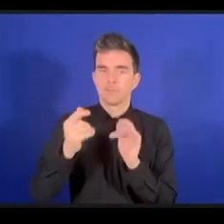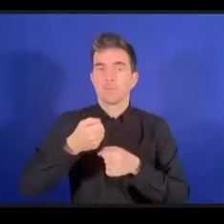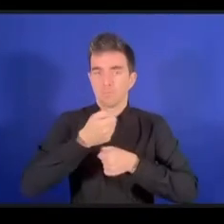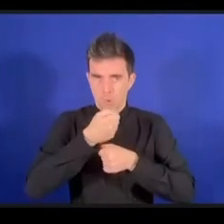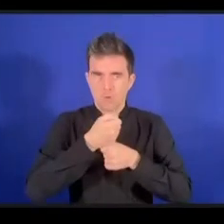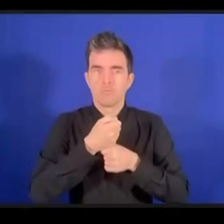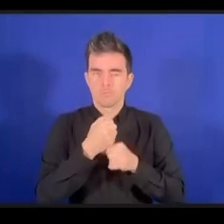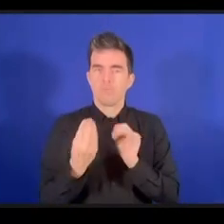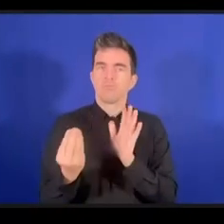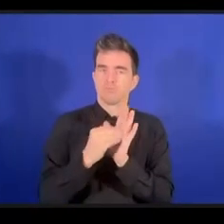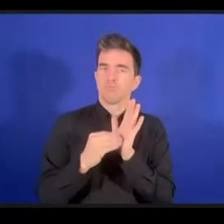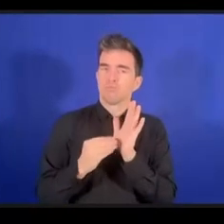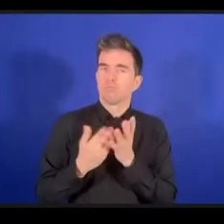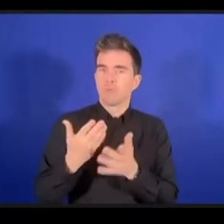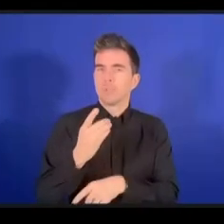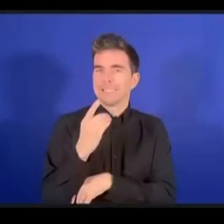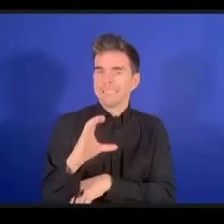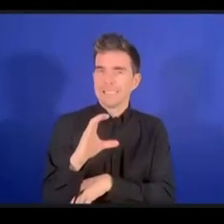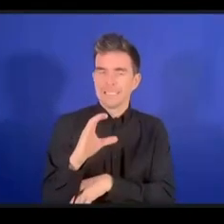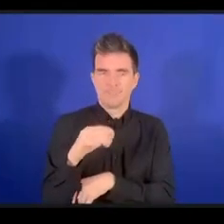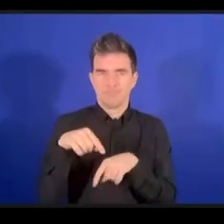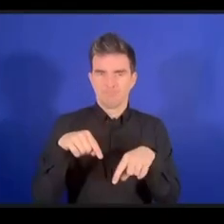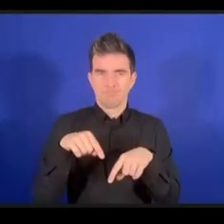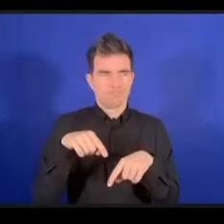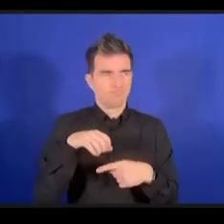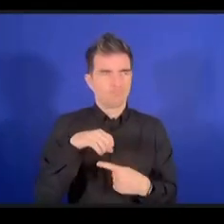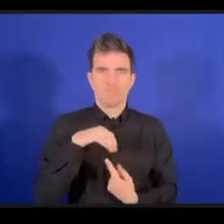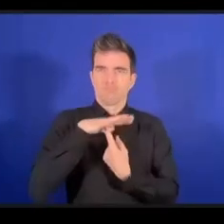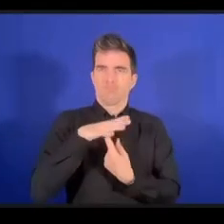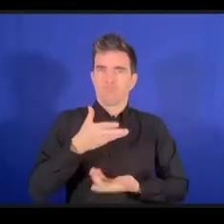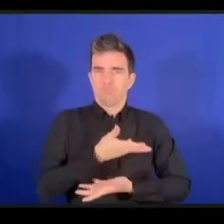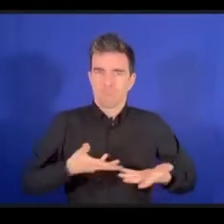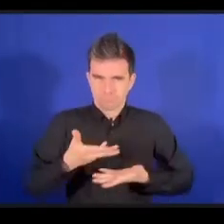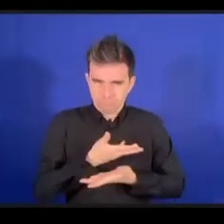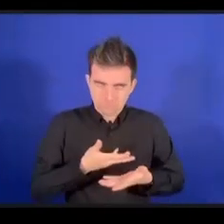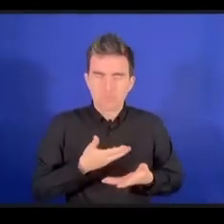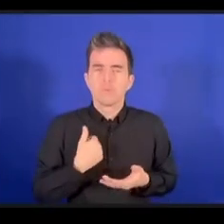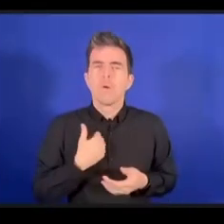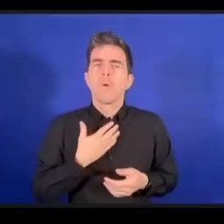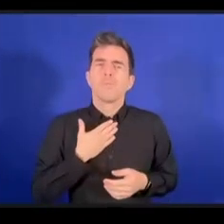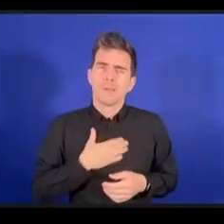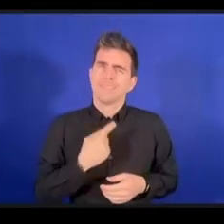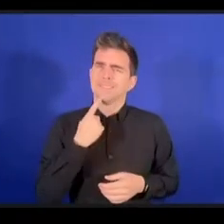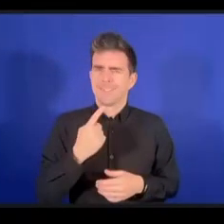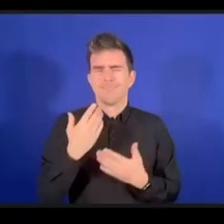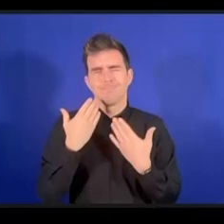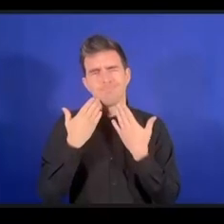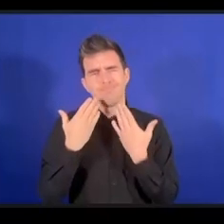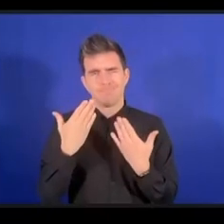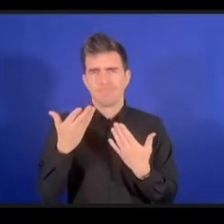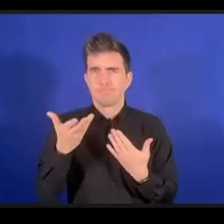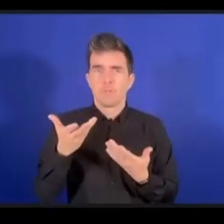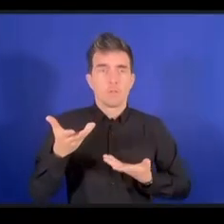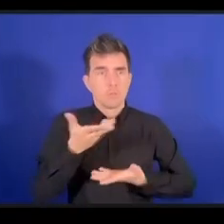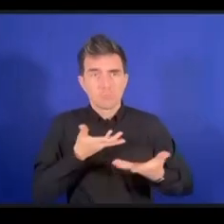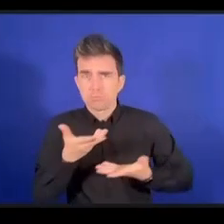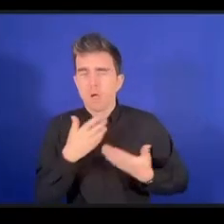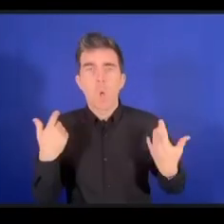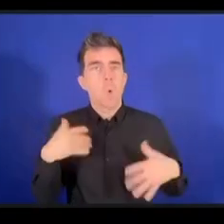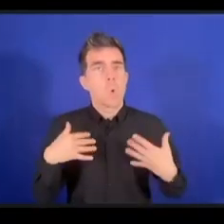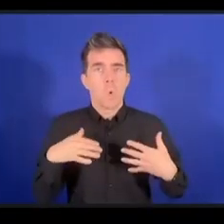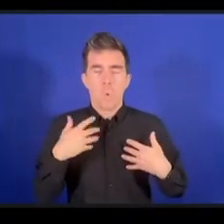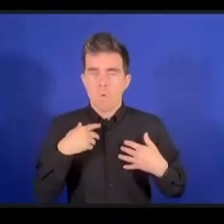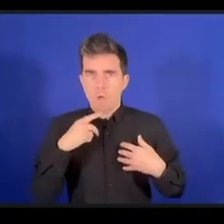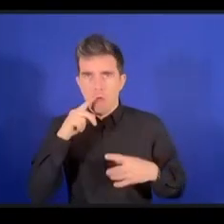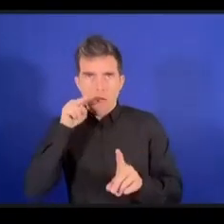trabajos y el internet en DC Y bueno pues nos vamos de aquí con muchas lecciones